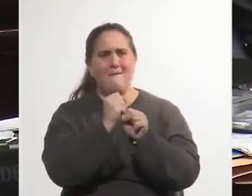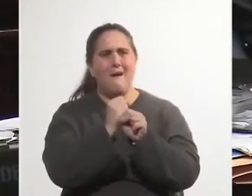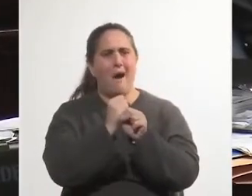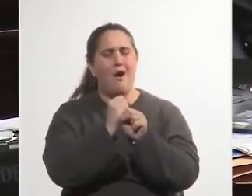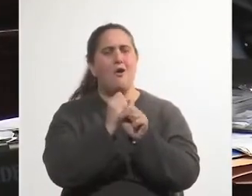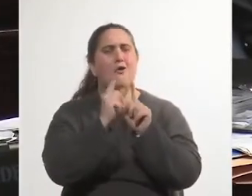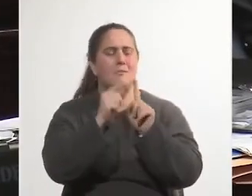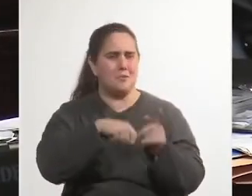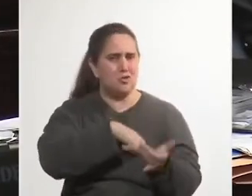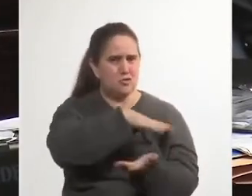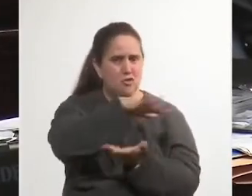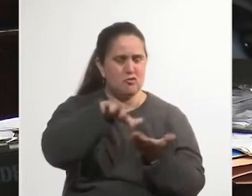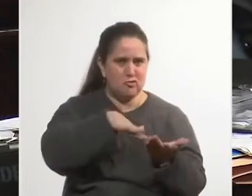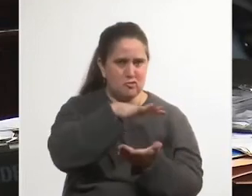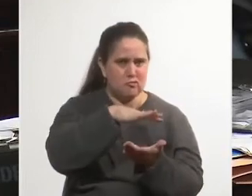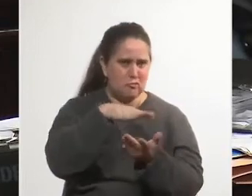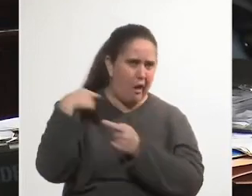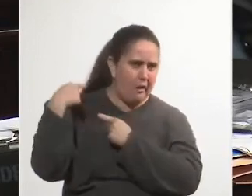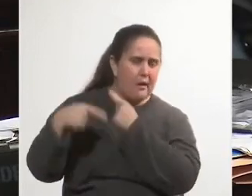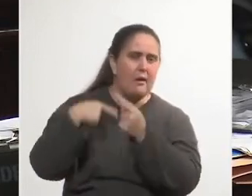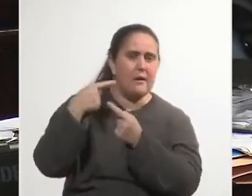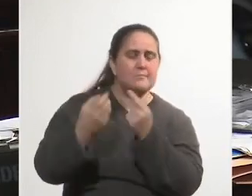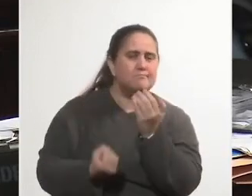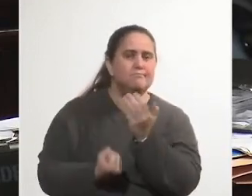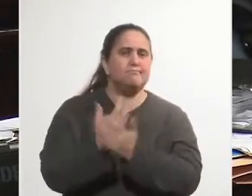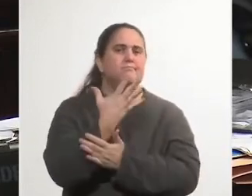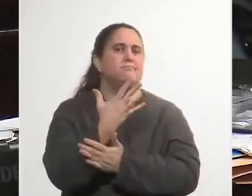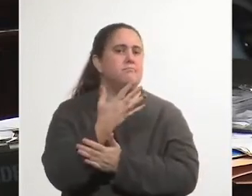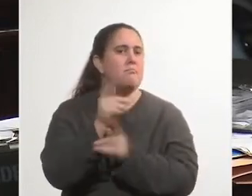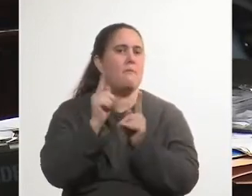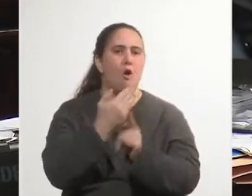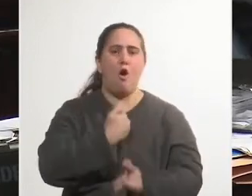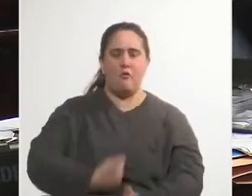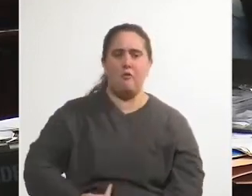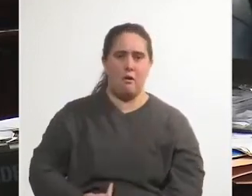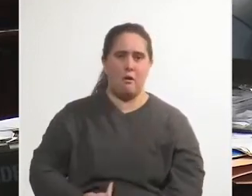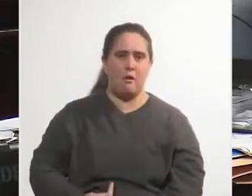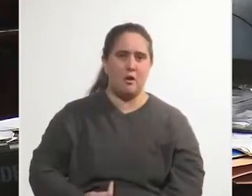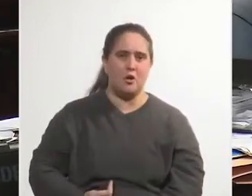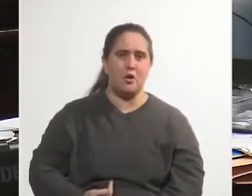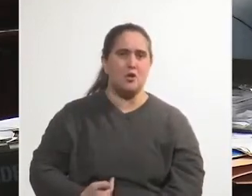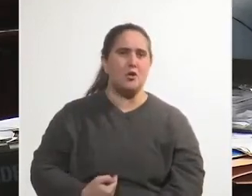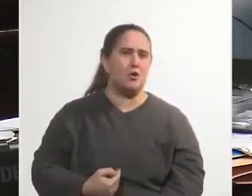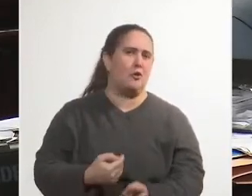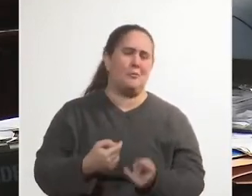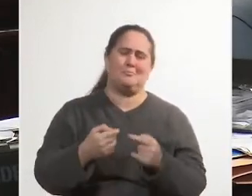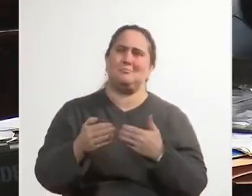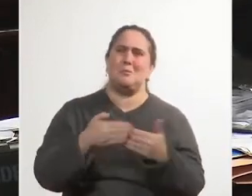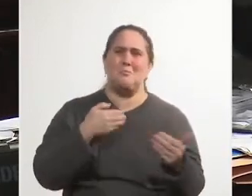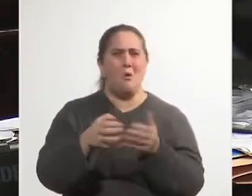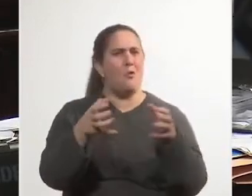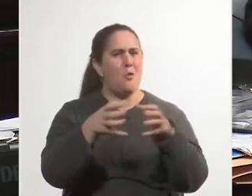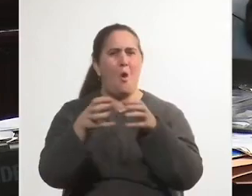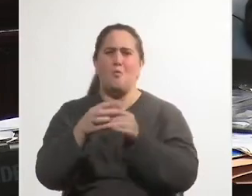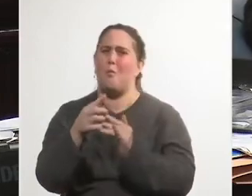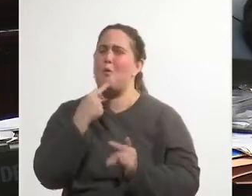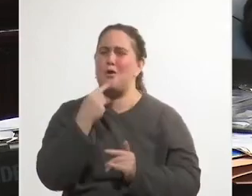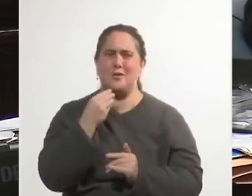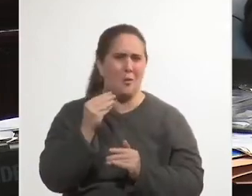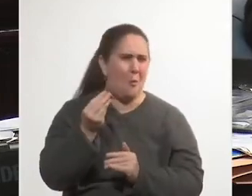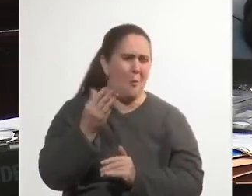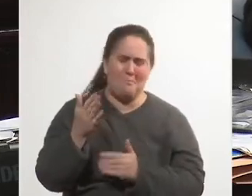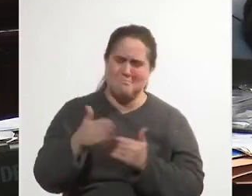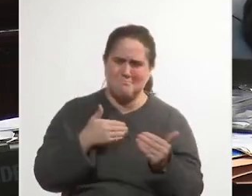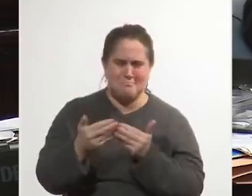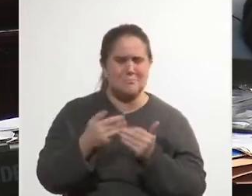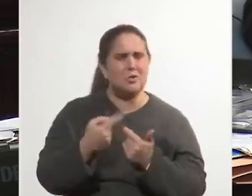previsión social que ha sido elaborada por los gobiernos de más diversos signos. Yo así un poco